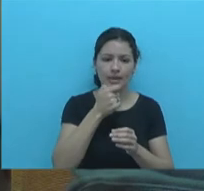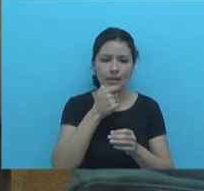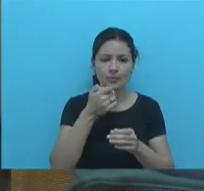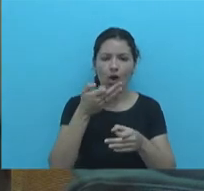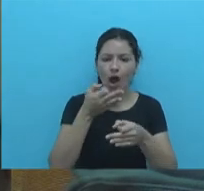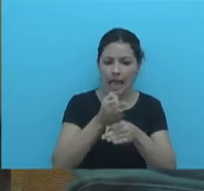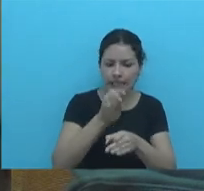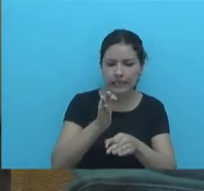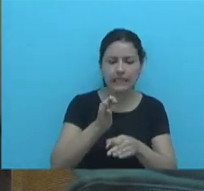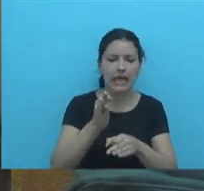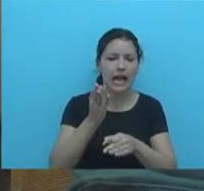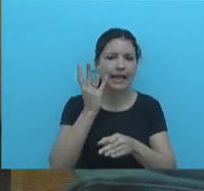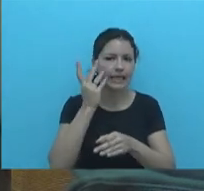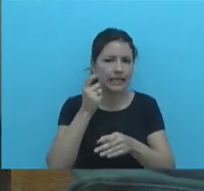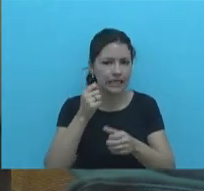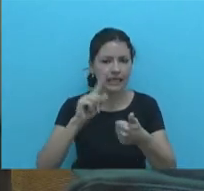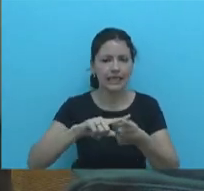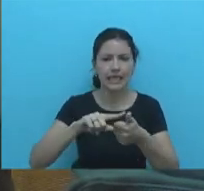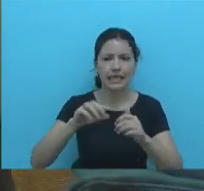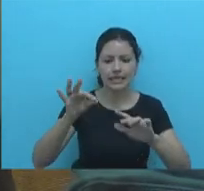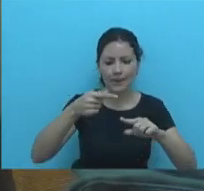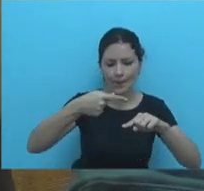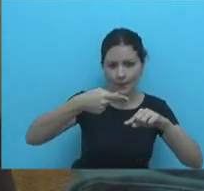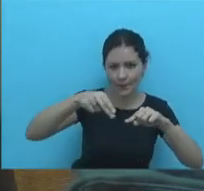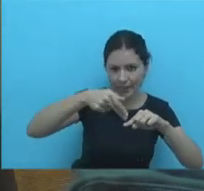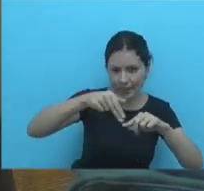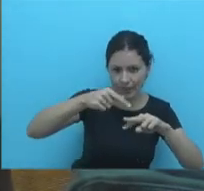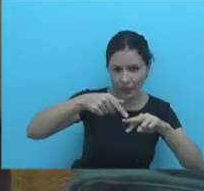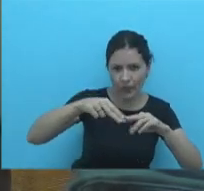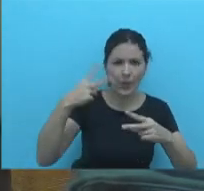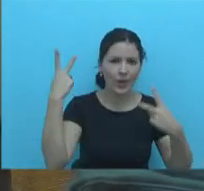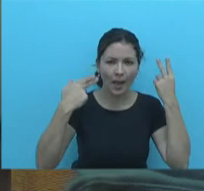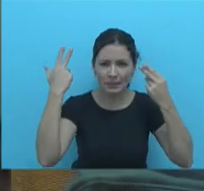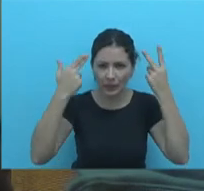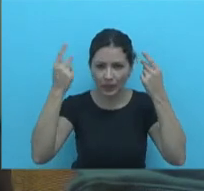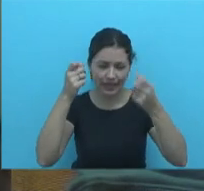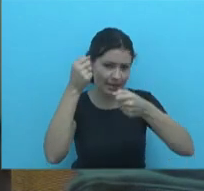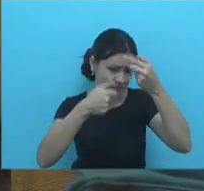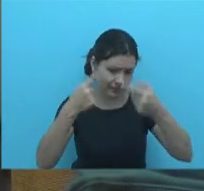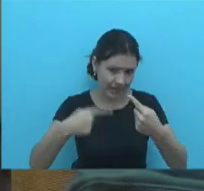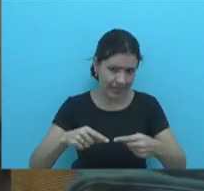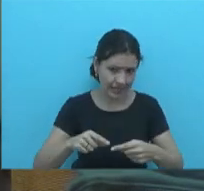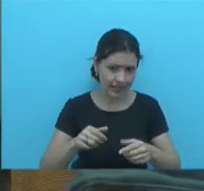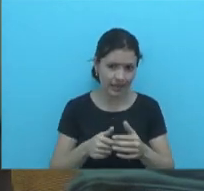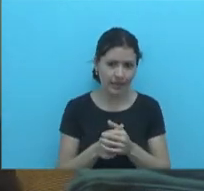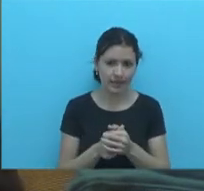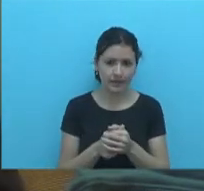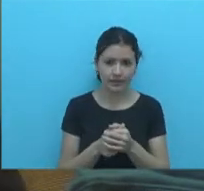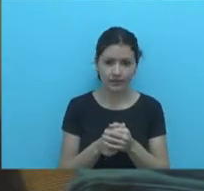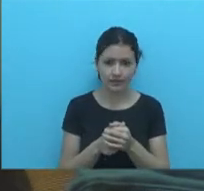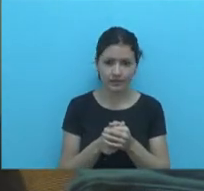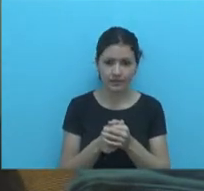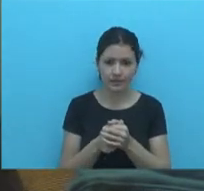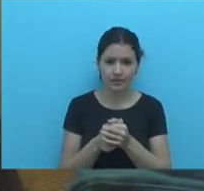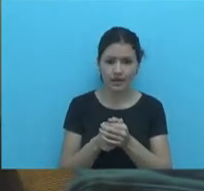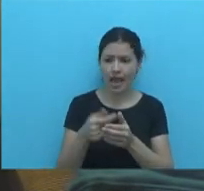capacitación en inglés, en manicura, peluquería y unas ciertas cosas, que por lo visto comenzó de muy